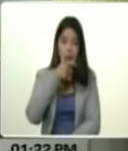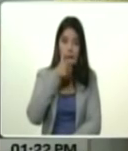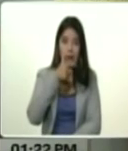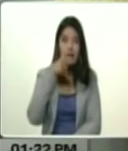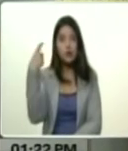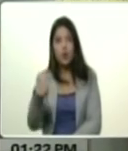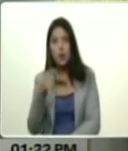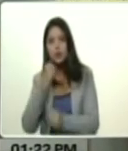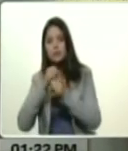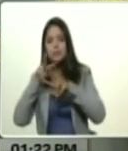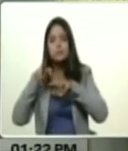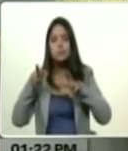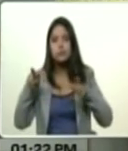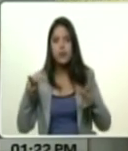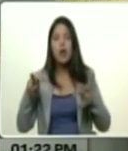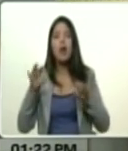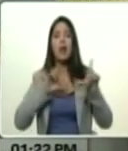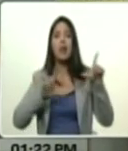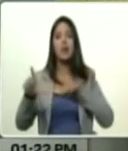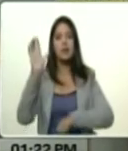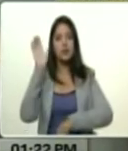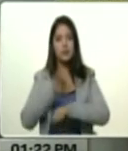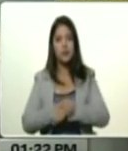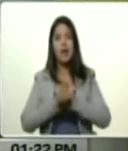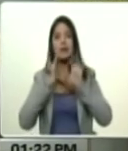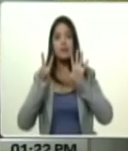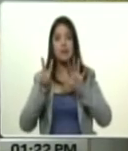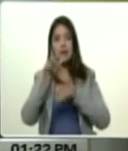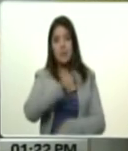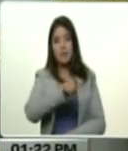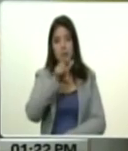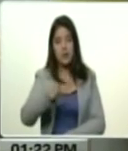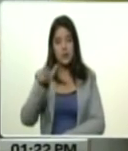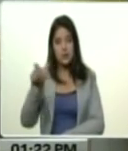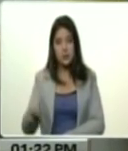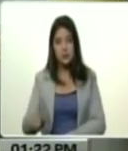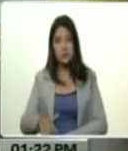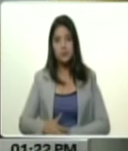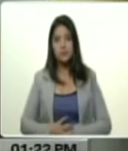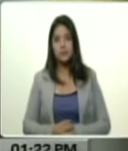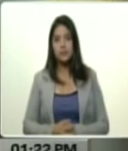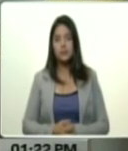directamente. Tenemos plenamente identificado 7 de los